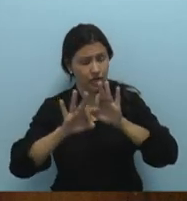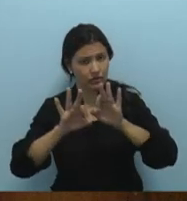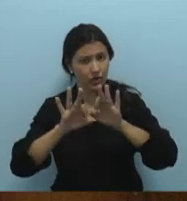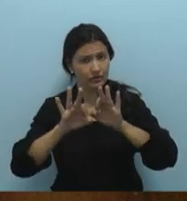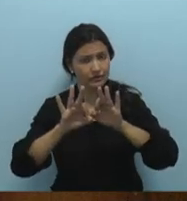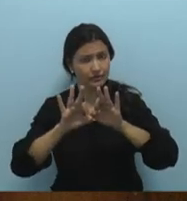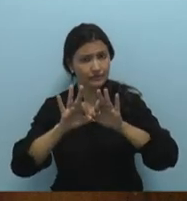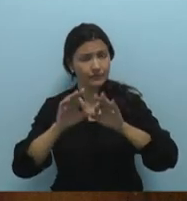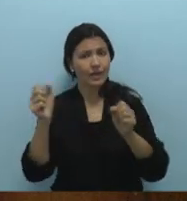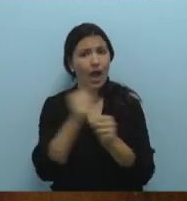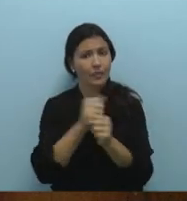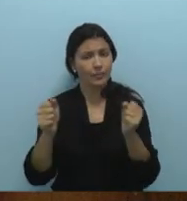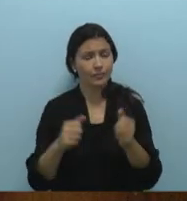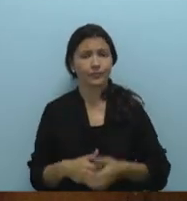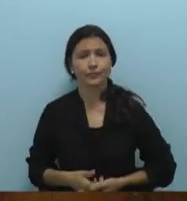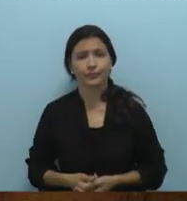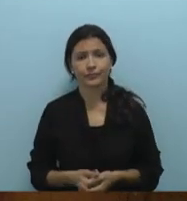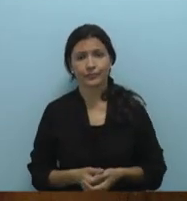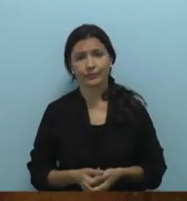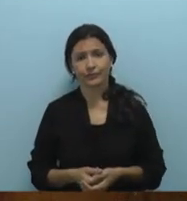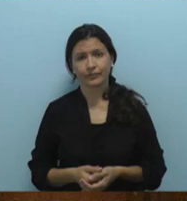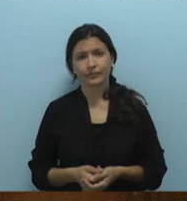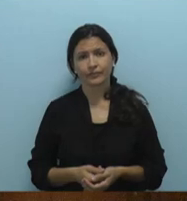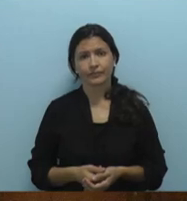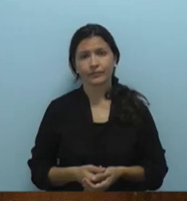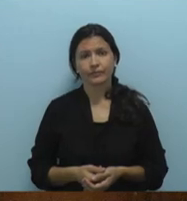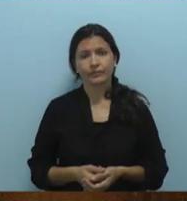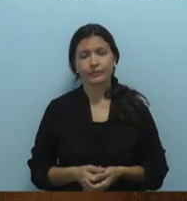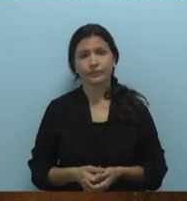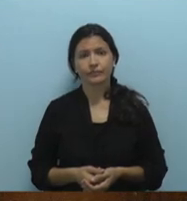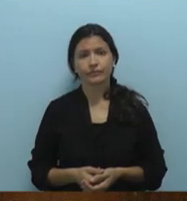proyecto de resolución aprobado.